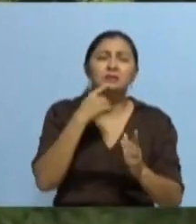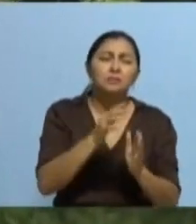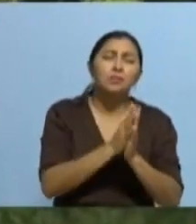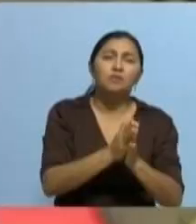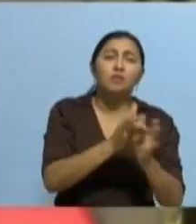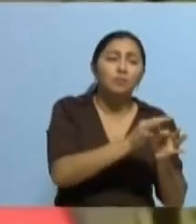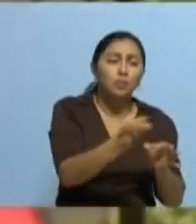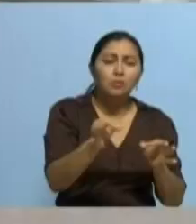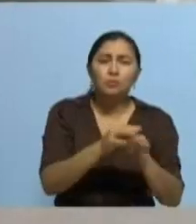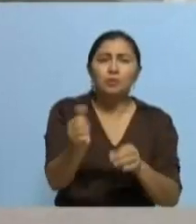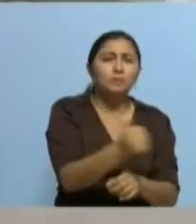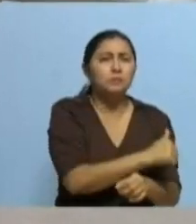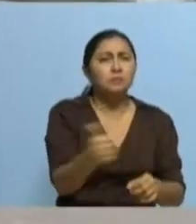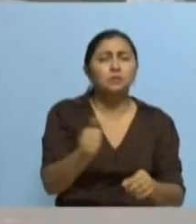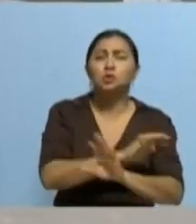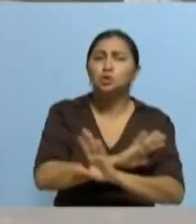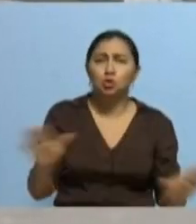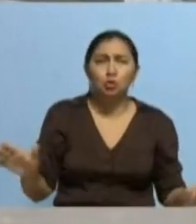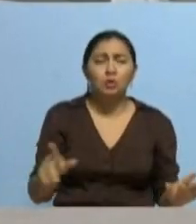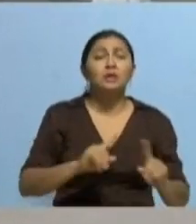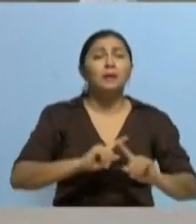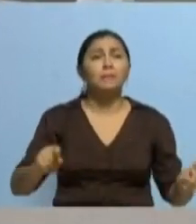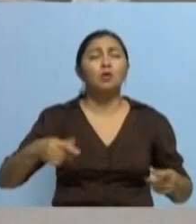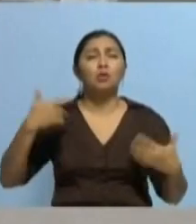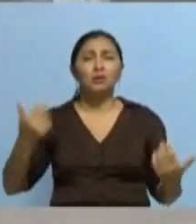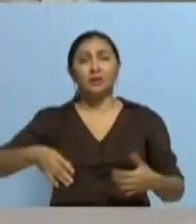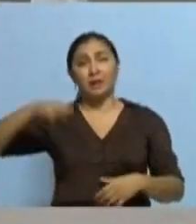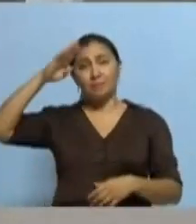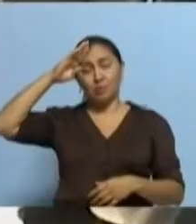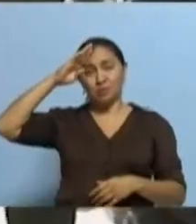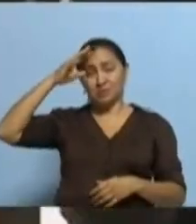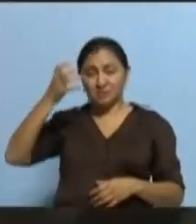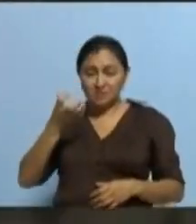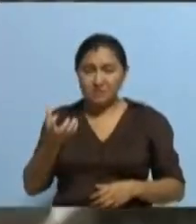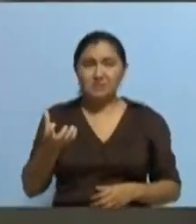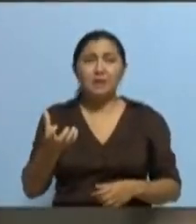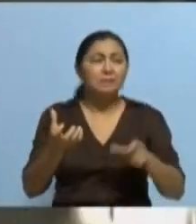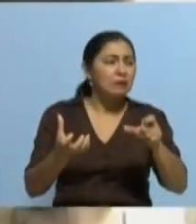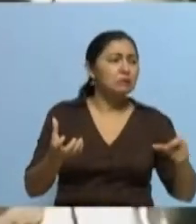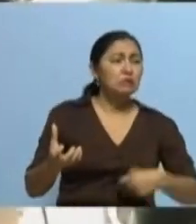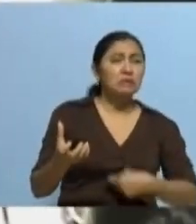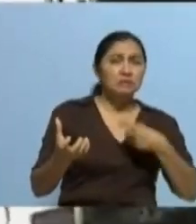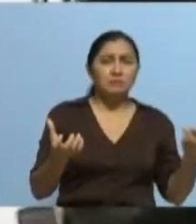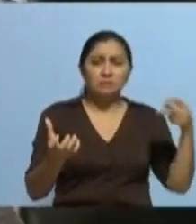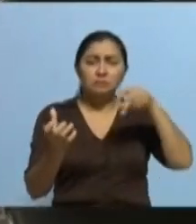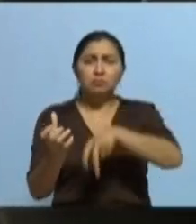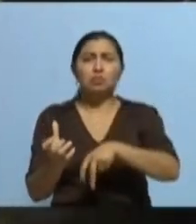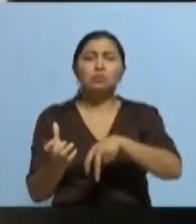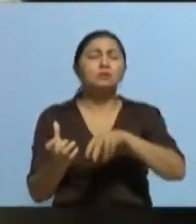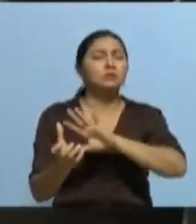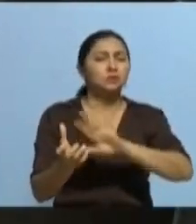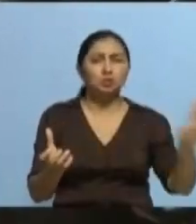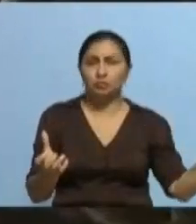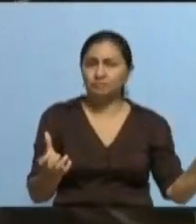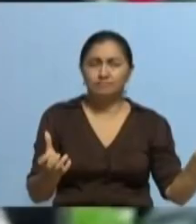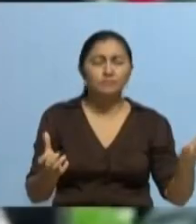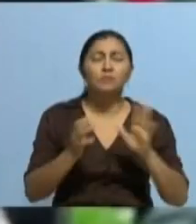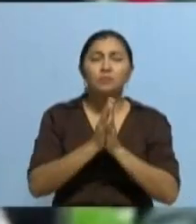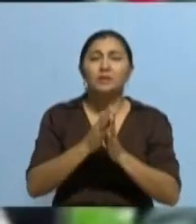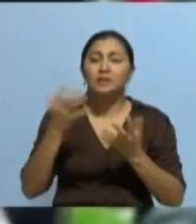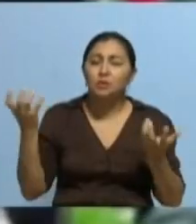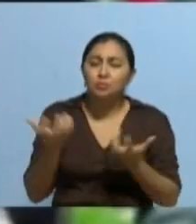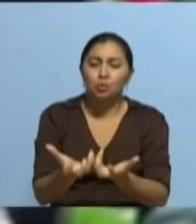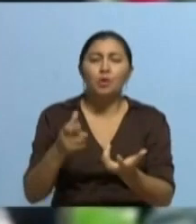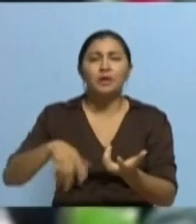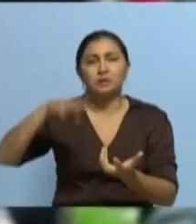intermunicipal y no estar en los puestos de controles de la Policía Nacional y de la Armada de Colombia. Dejemos que sean nuestras fuerzas